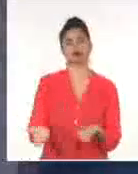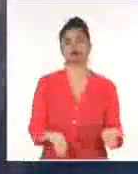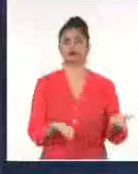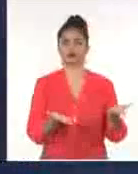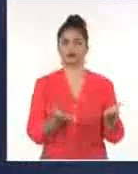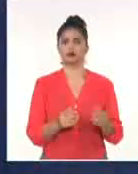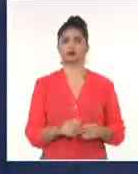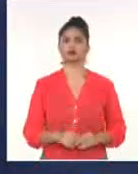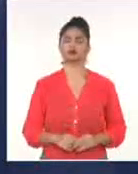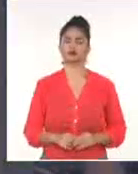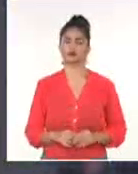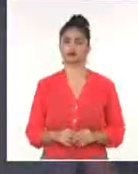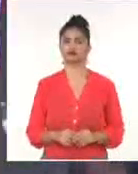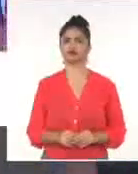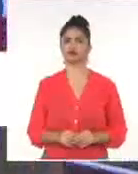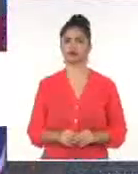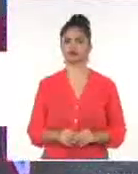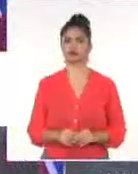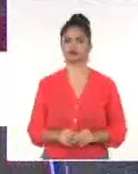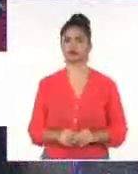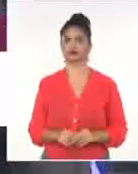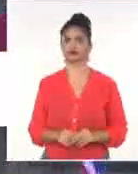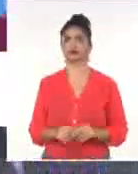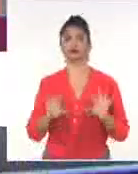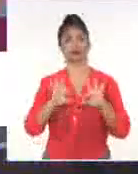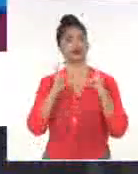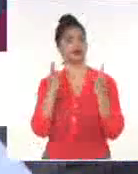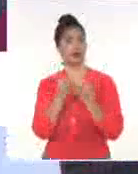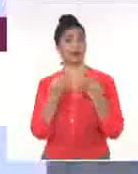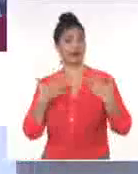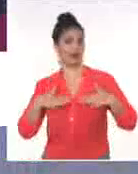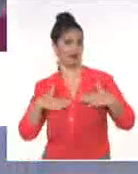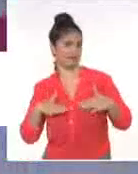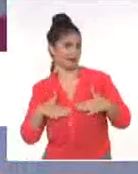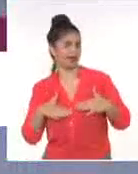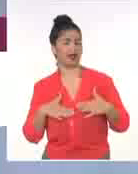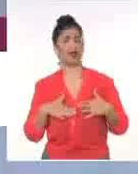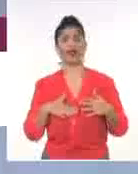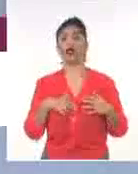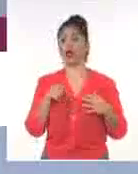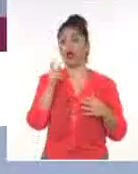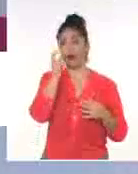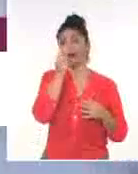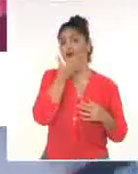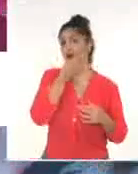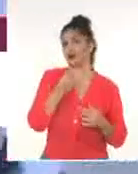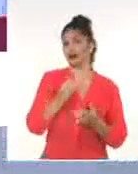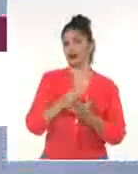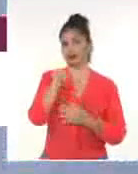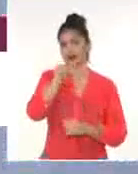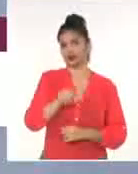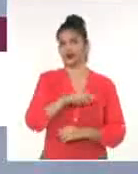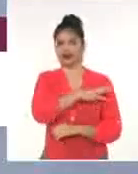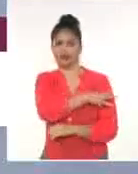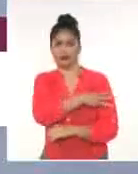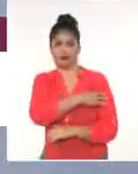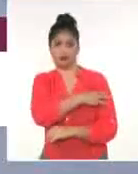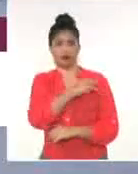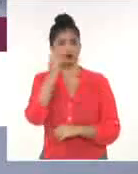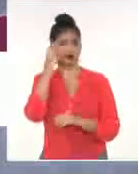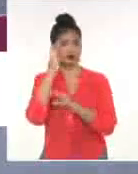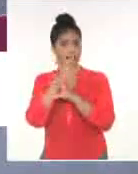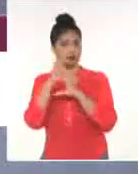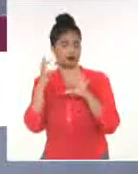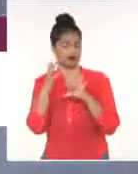Una cálida bienvenida recibió Cristian Barrero Hernández, estudiante del Instituto Preuniversitario Vocacional de Ciencias Exactas